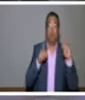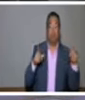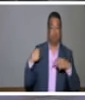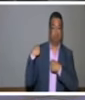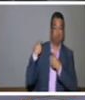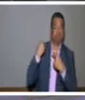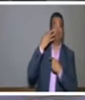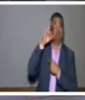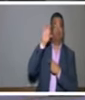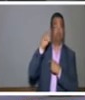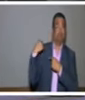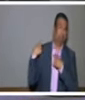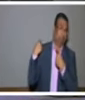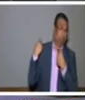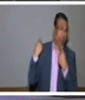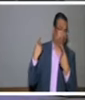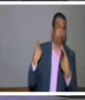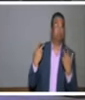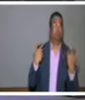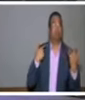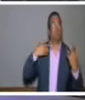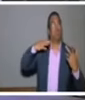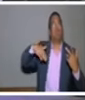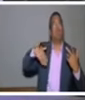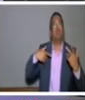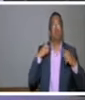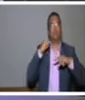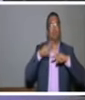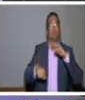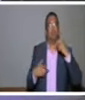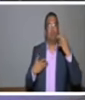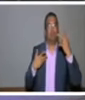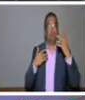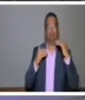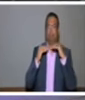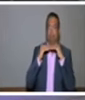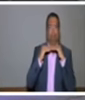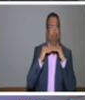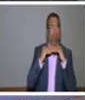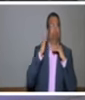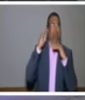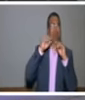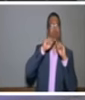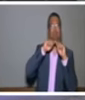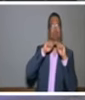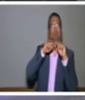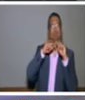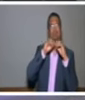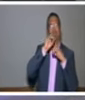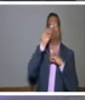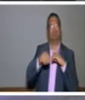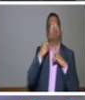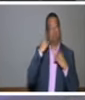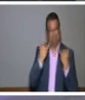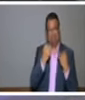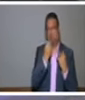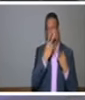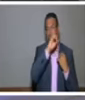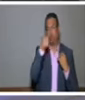90 no arranca o no logramos superar el porcentaje de reciclaje. Ahora mismo me parece que está en